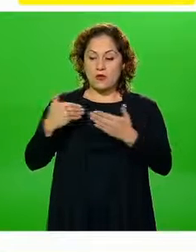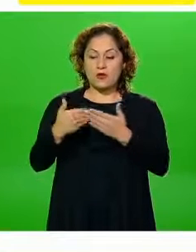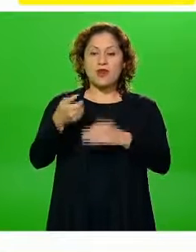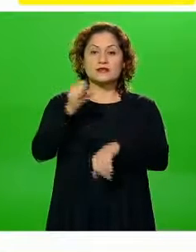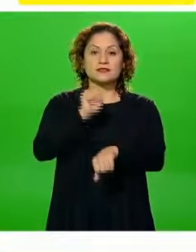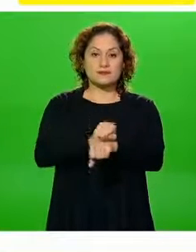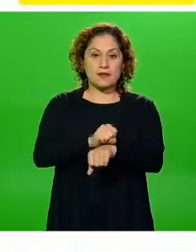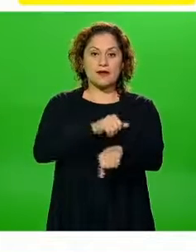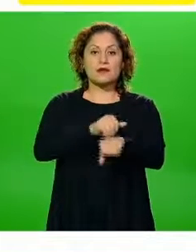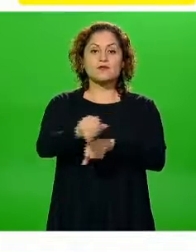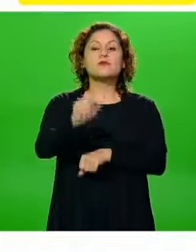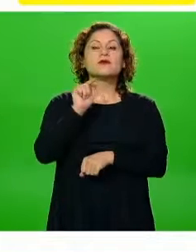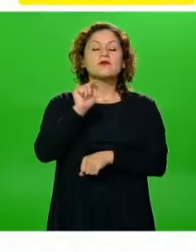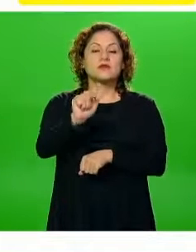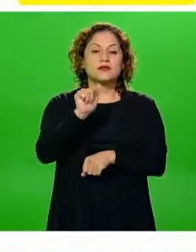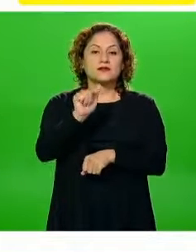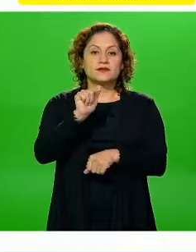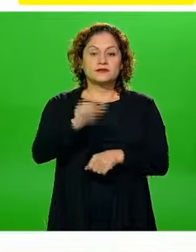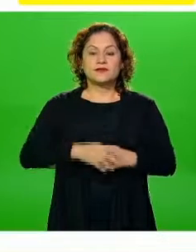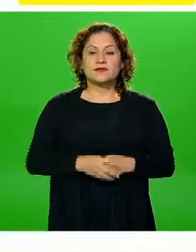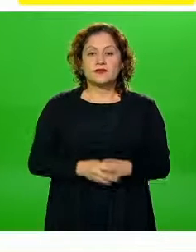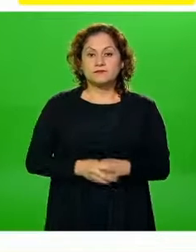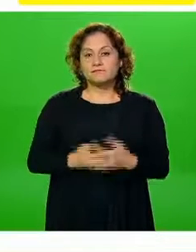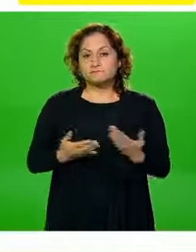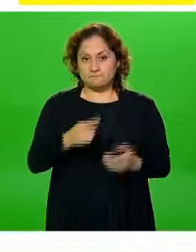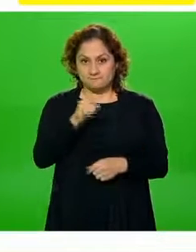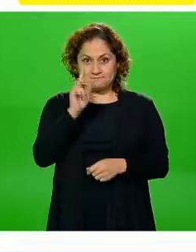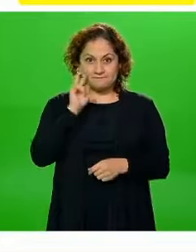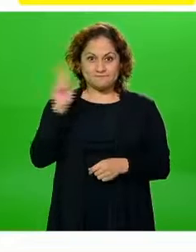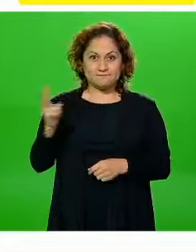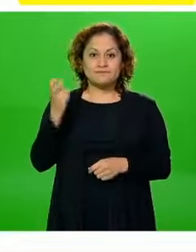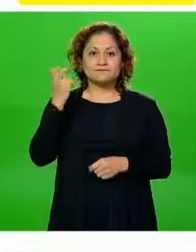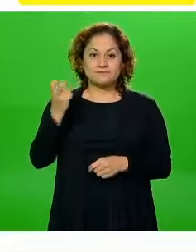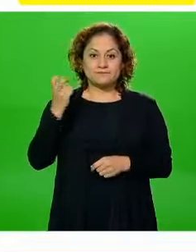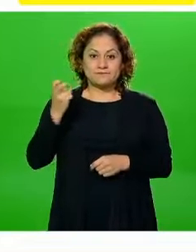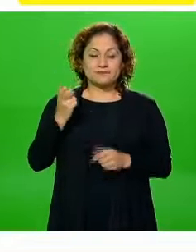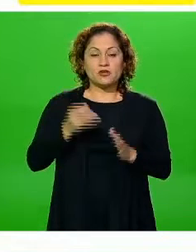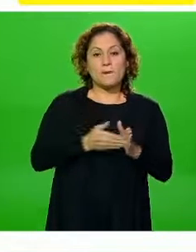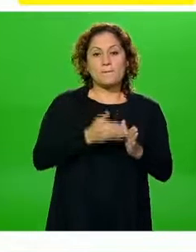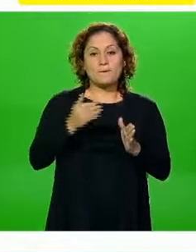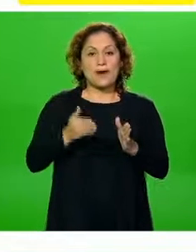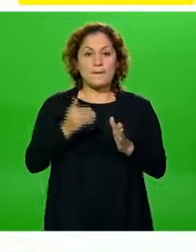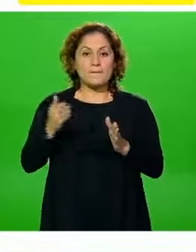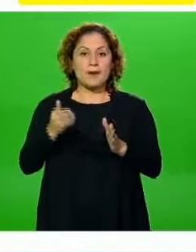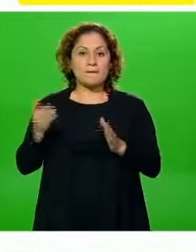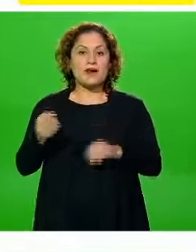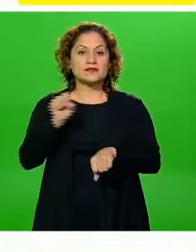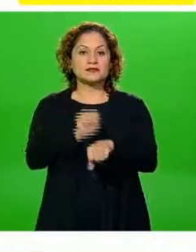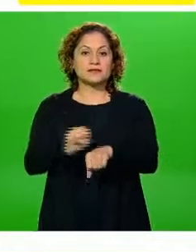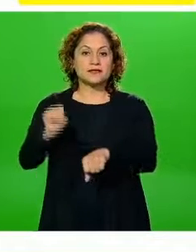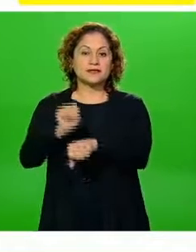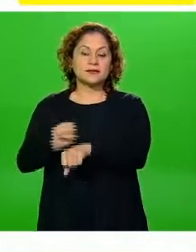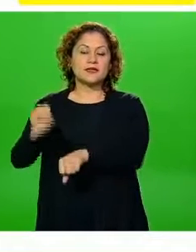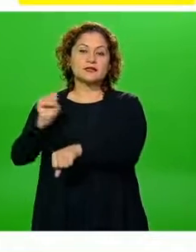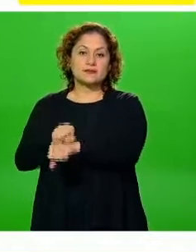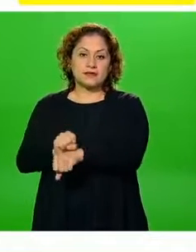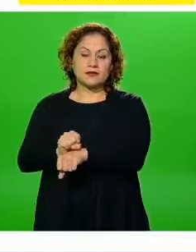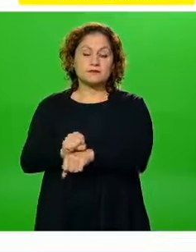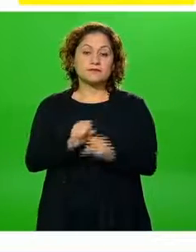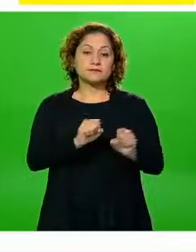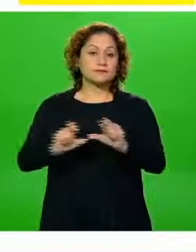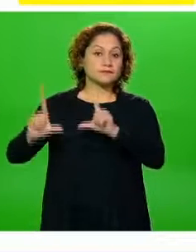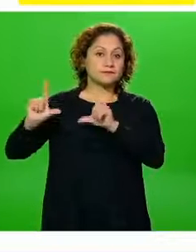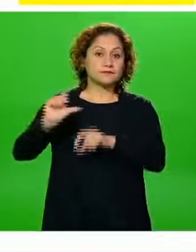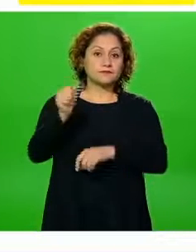epidemiológica 17, recordando que esta diapositiva pues es un elemento semanal. Si me dan la siguiente, por favor.